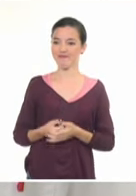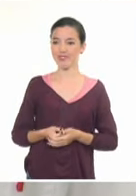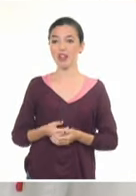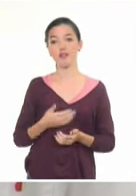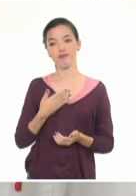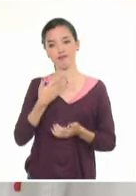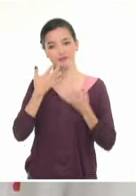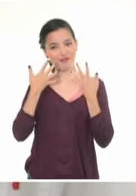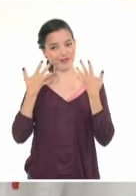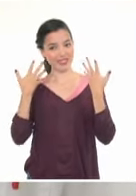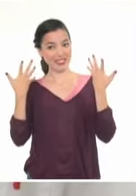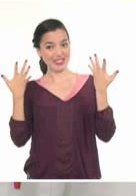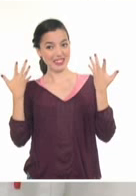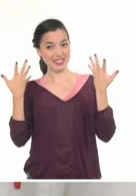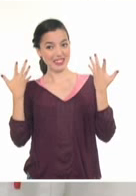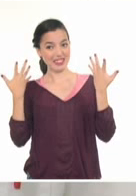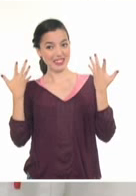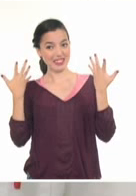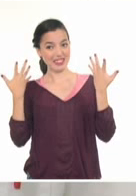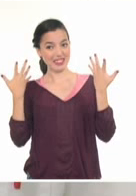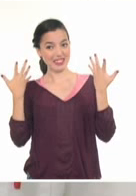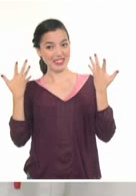se sienten estimulados y todo estimulado.